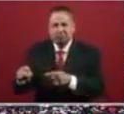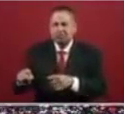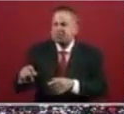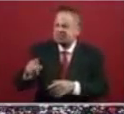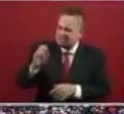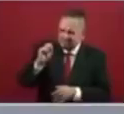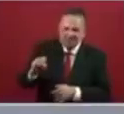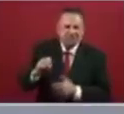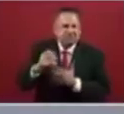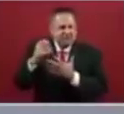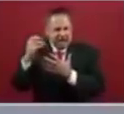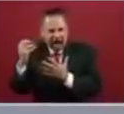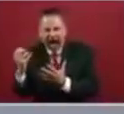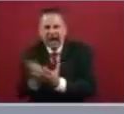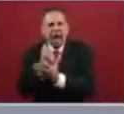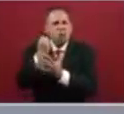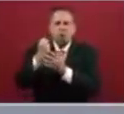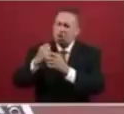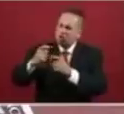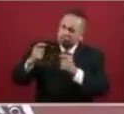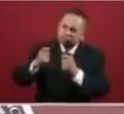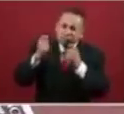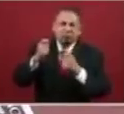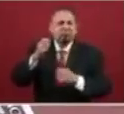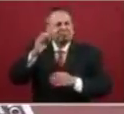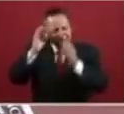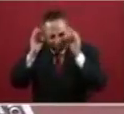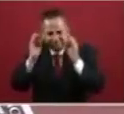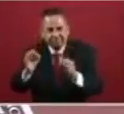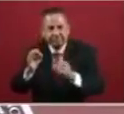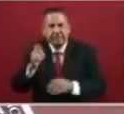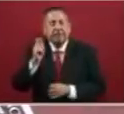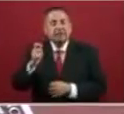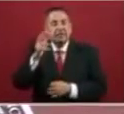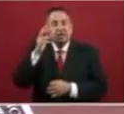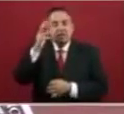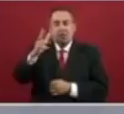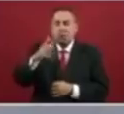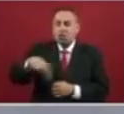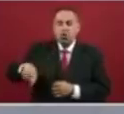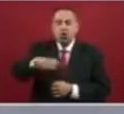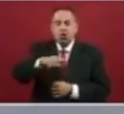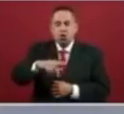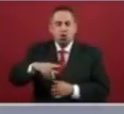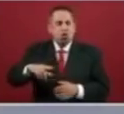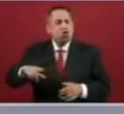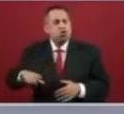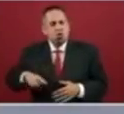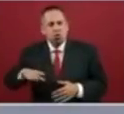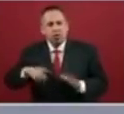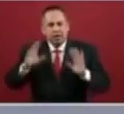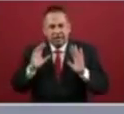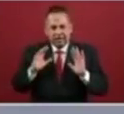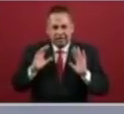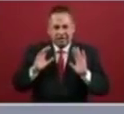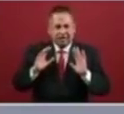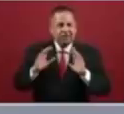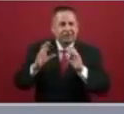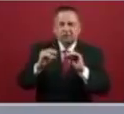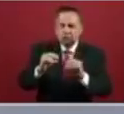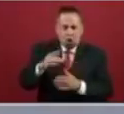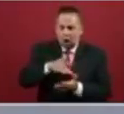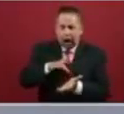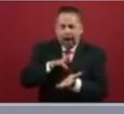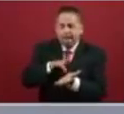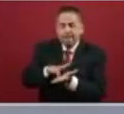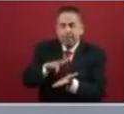si triunfamos algún día y se llega al gobierno, no nos mande el apoyo a